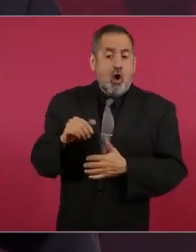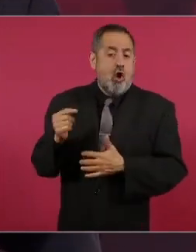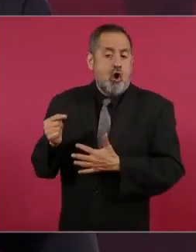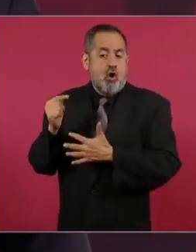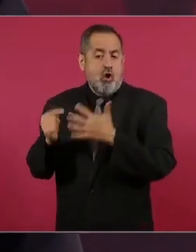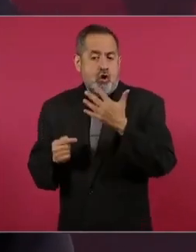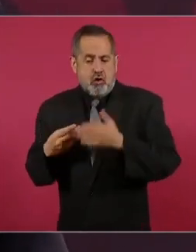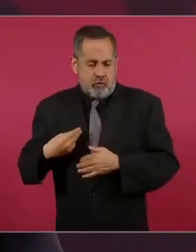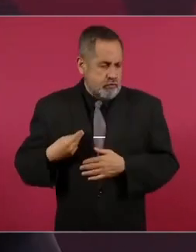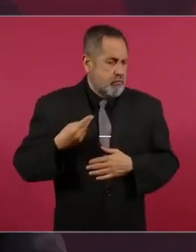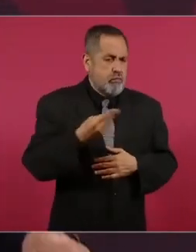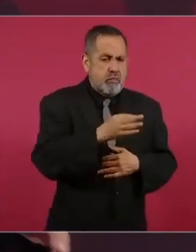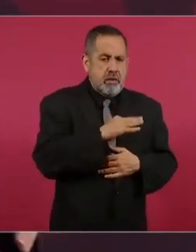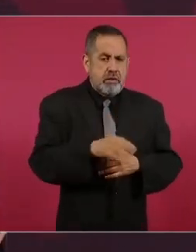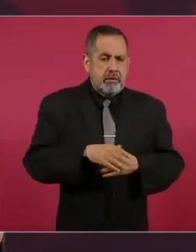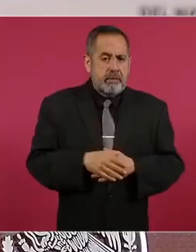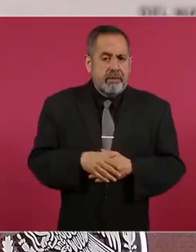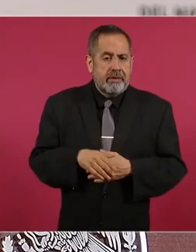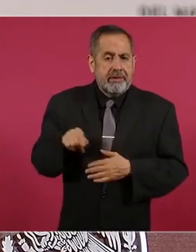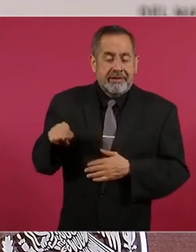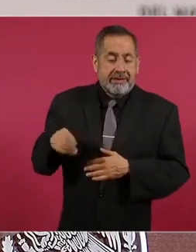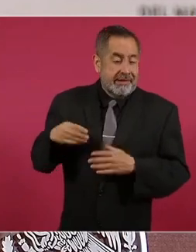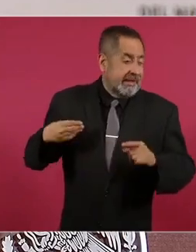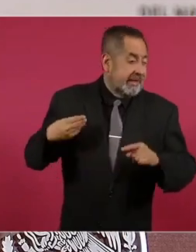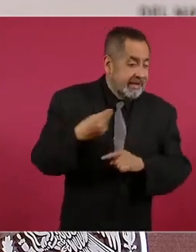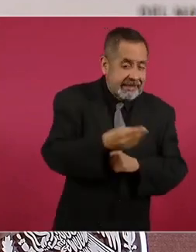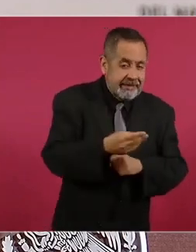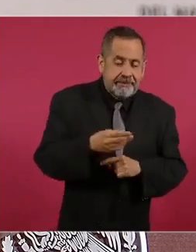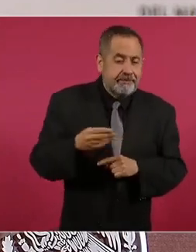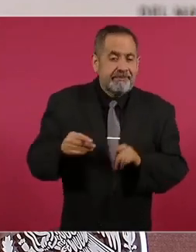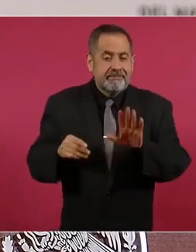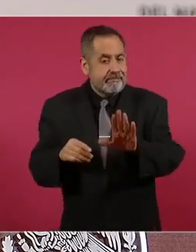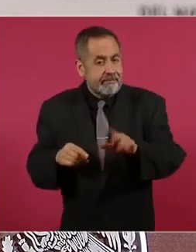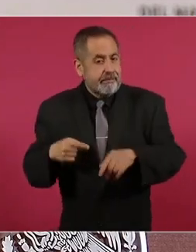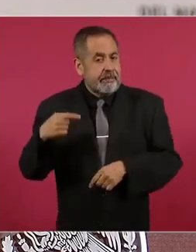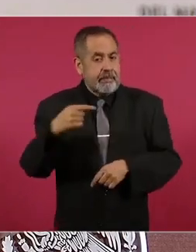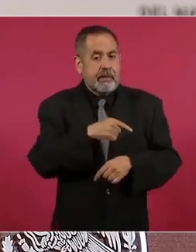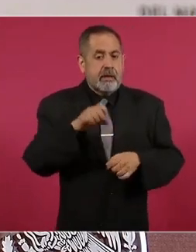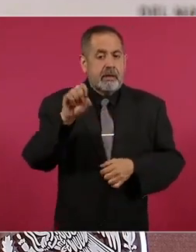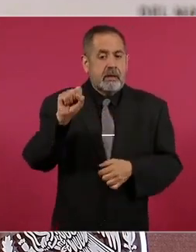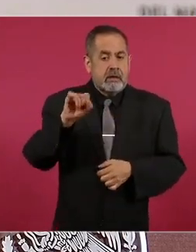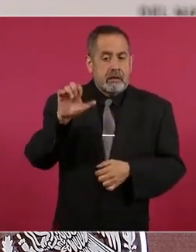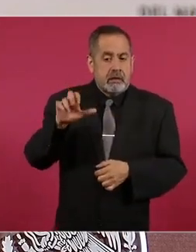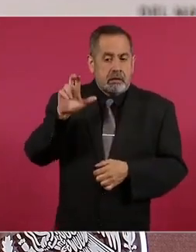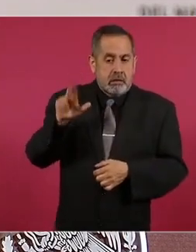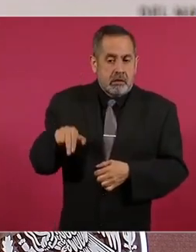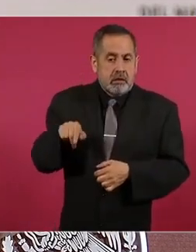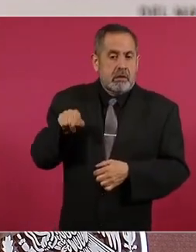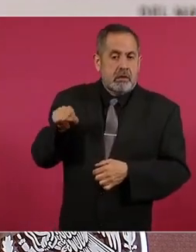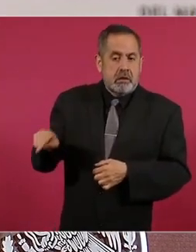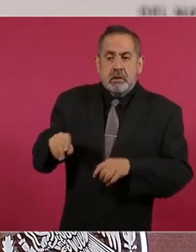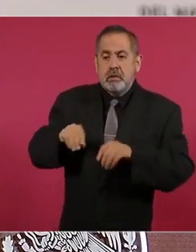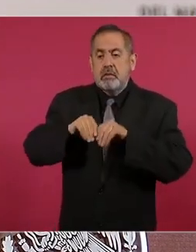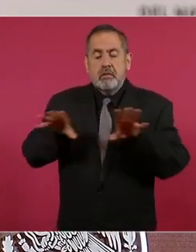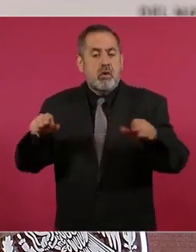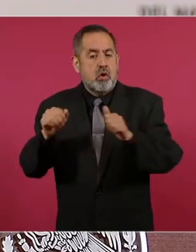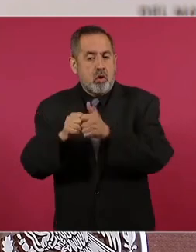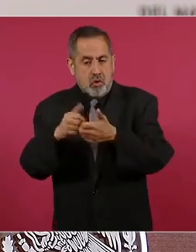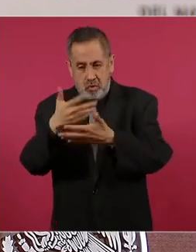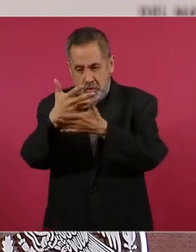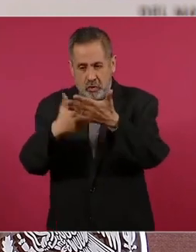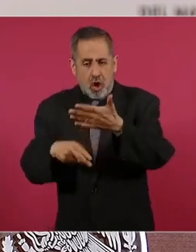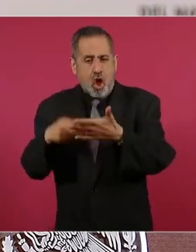dar, pues tampoco lo vamos a poder dar porque la propia Corte está diciendo que entreguemos una versión pública atestada donde no